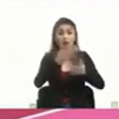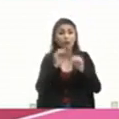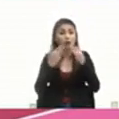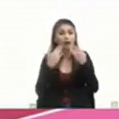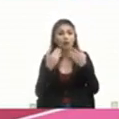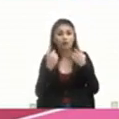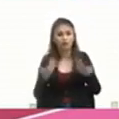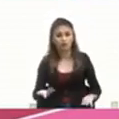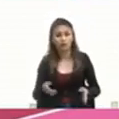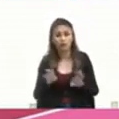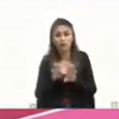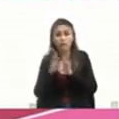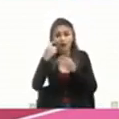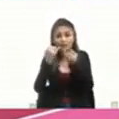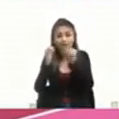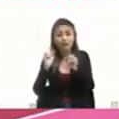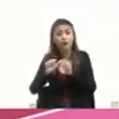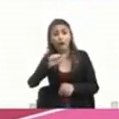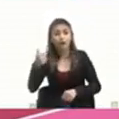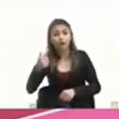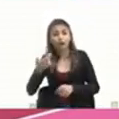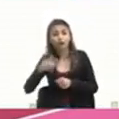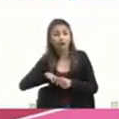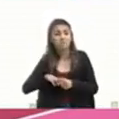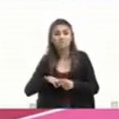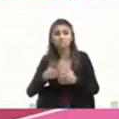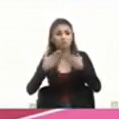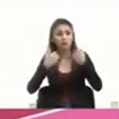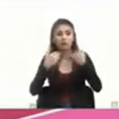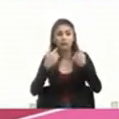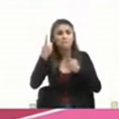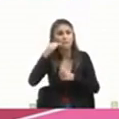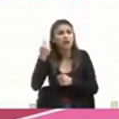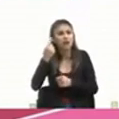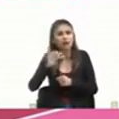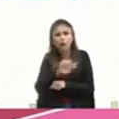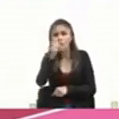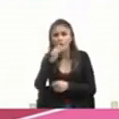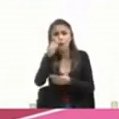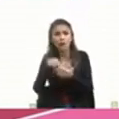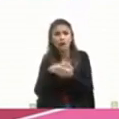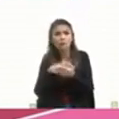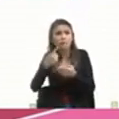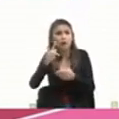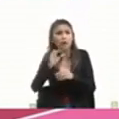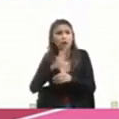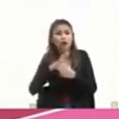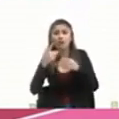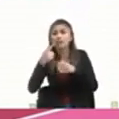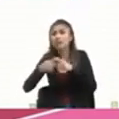para tener la posibilidad de aperturar centros COVID. ¿Para qué queremos un centro COVID si no hay quien nos